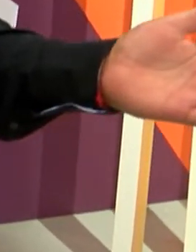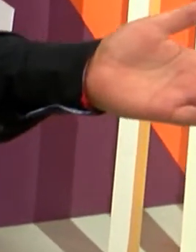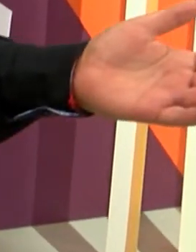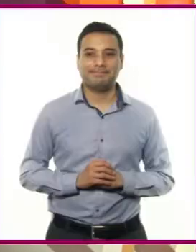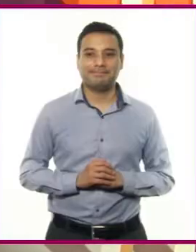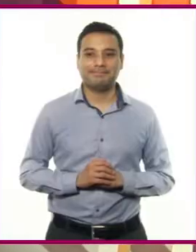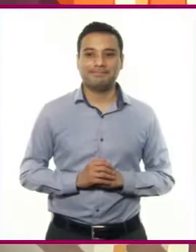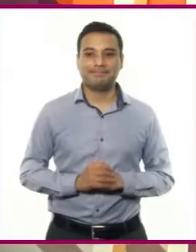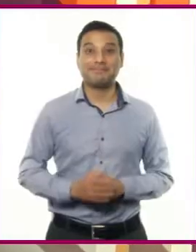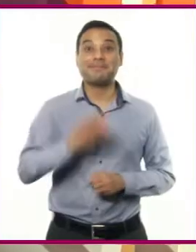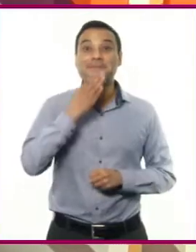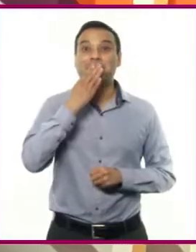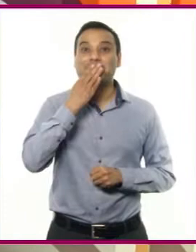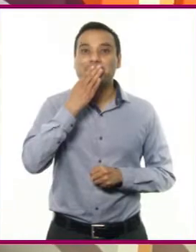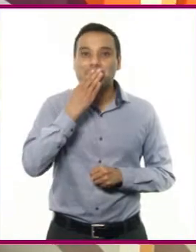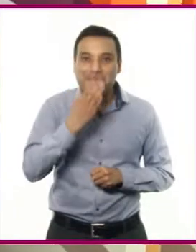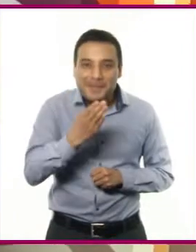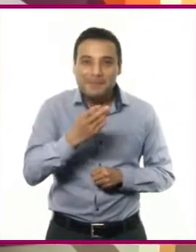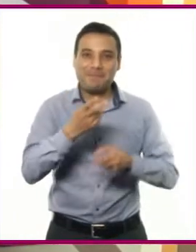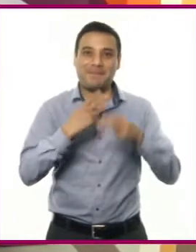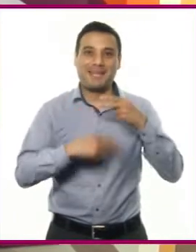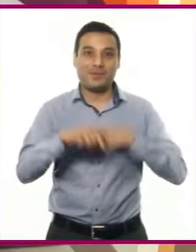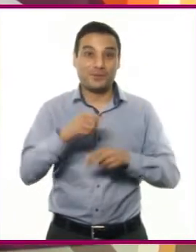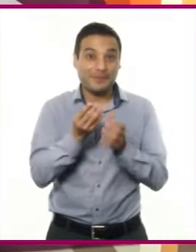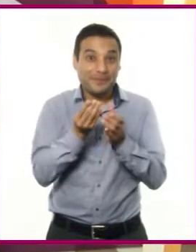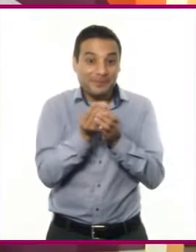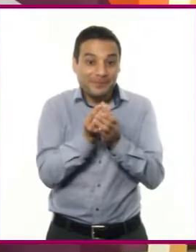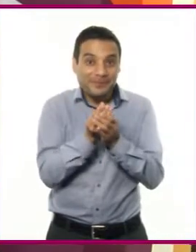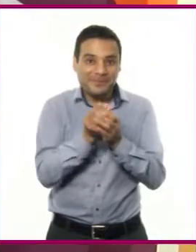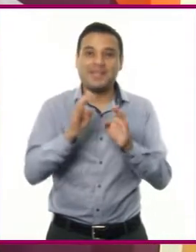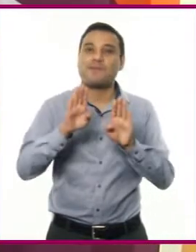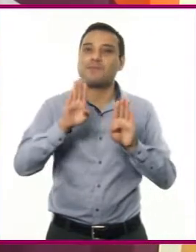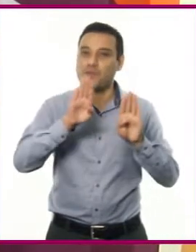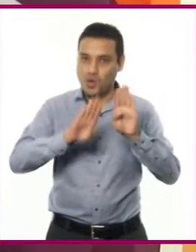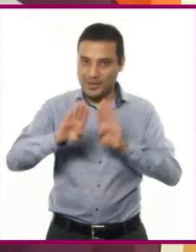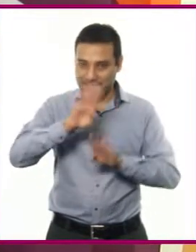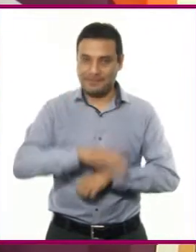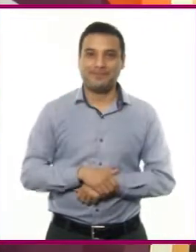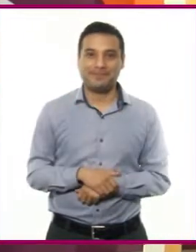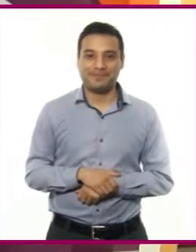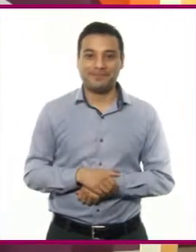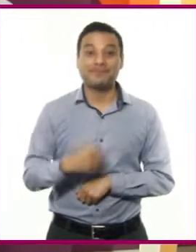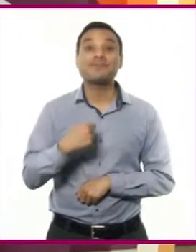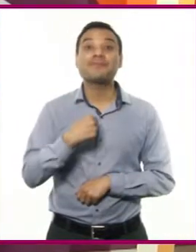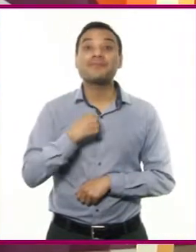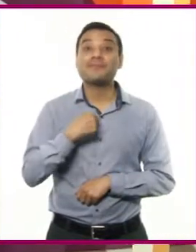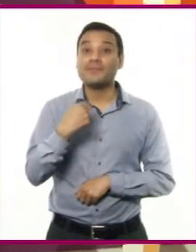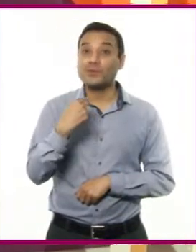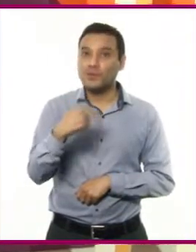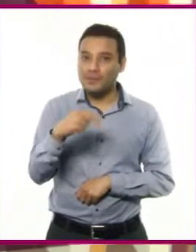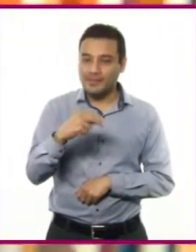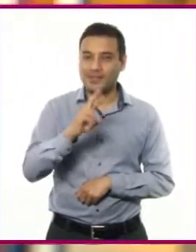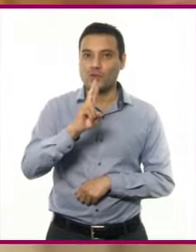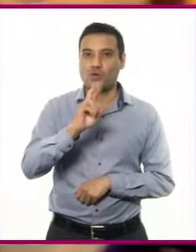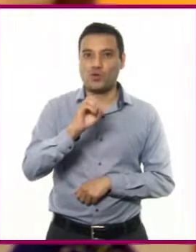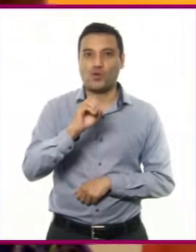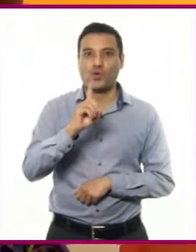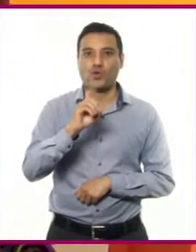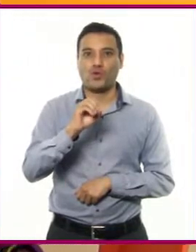Sean bienvenidas y bienvenidos una vez más a su asignatura de Ciencias Biología. Soy el profesor Rodolfo García